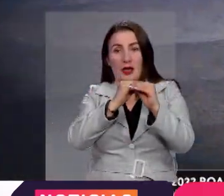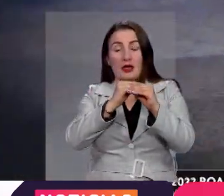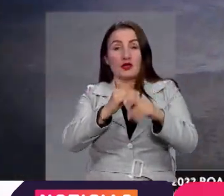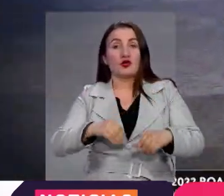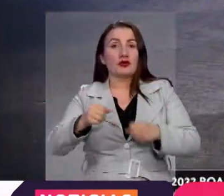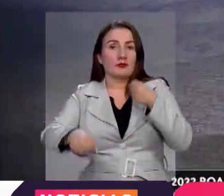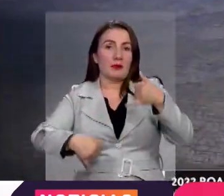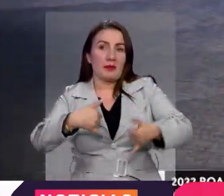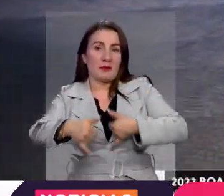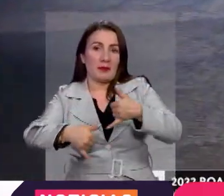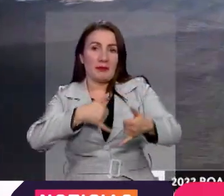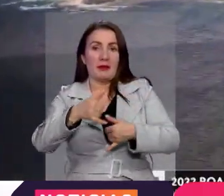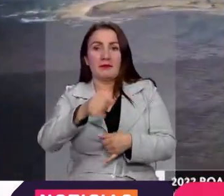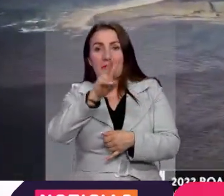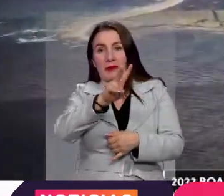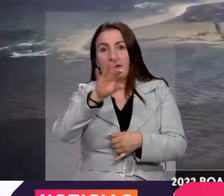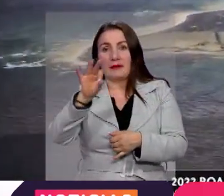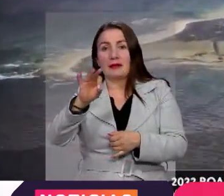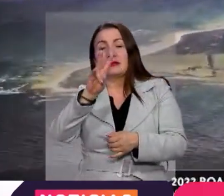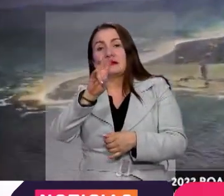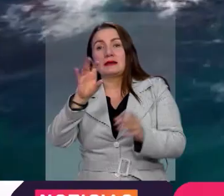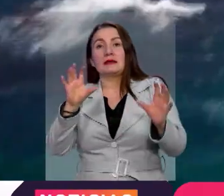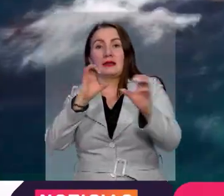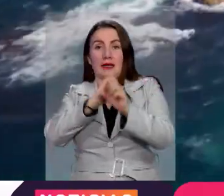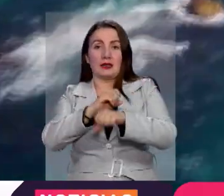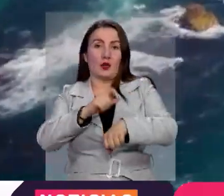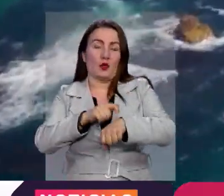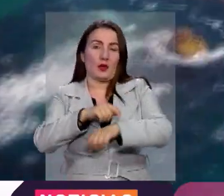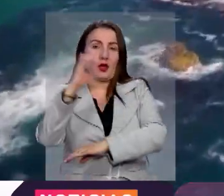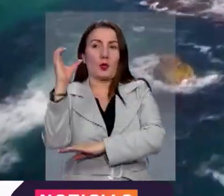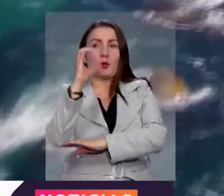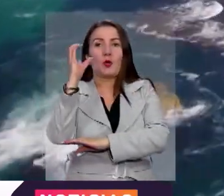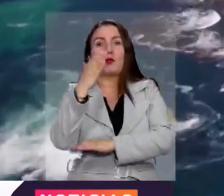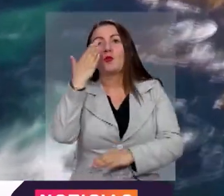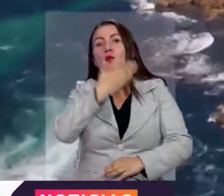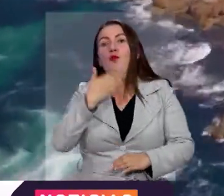crono y el 23 desde las 7 de la noche hora colombiana en la prueba de fondo.